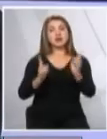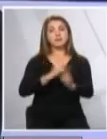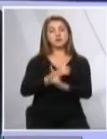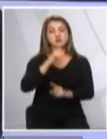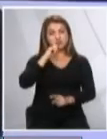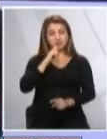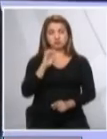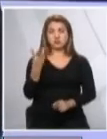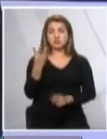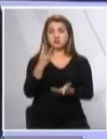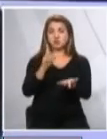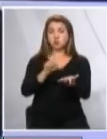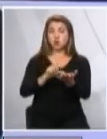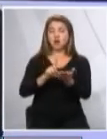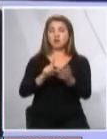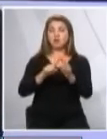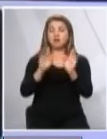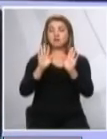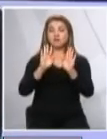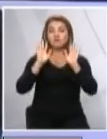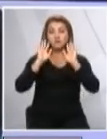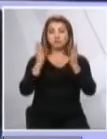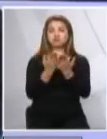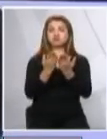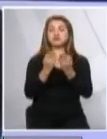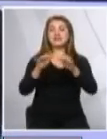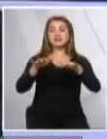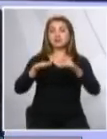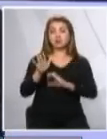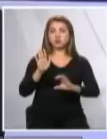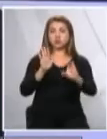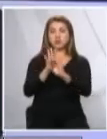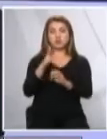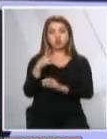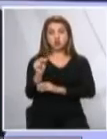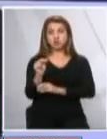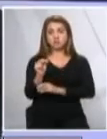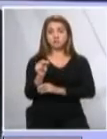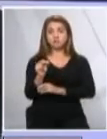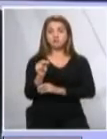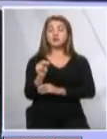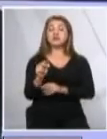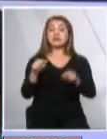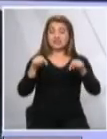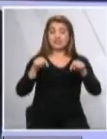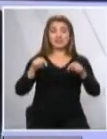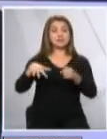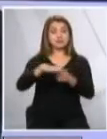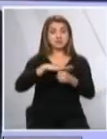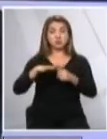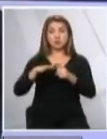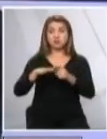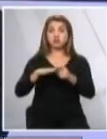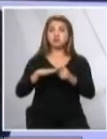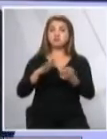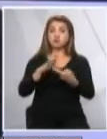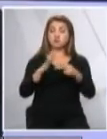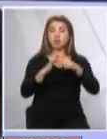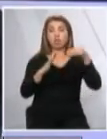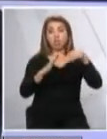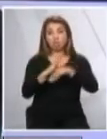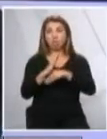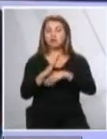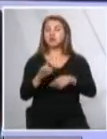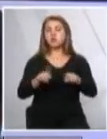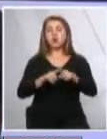significativo. Y en tercer lugar, bloquea bastante la posibilidad de una asamblea constituyente, que es algo que en medio de este escenario de devastación crece de